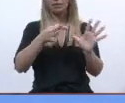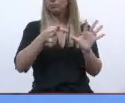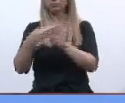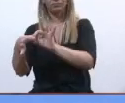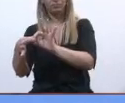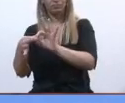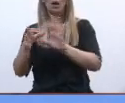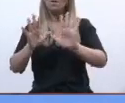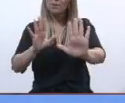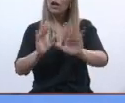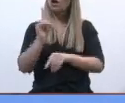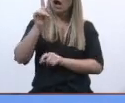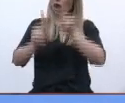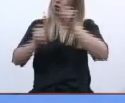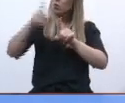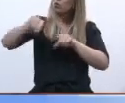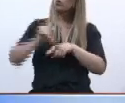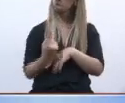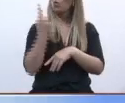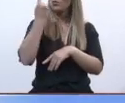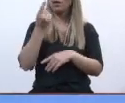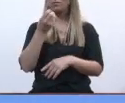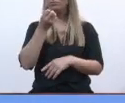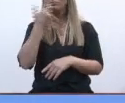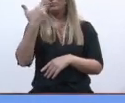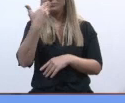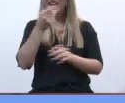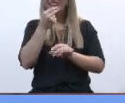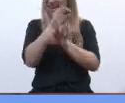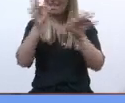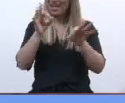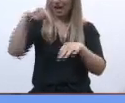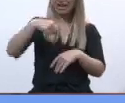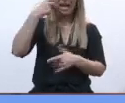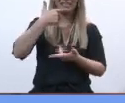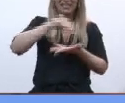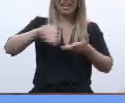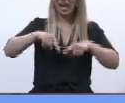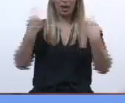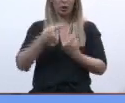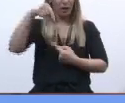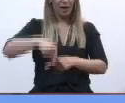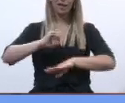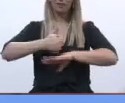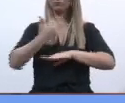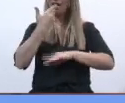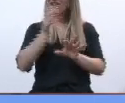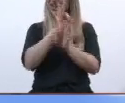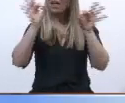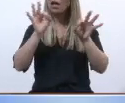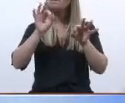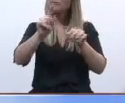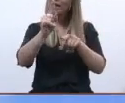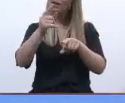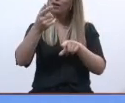hubo un constituyente, presidenta, que no expuso en esta ocasión en el Senado, pero que sí expuso en ocasión de